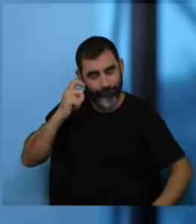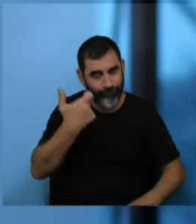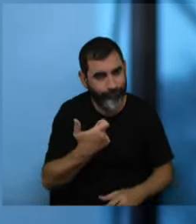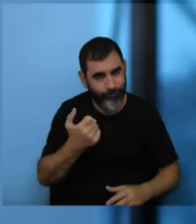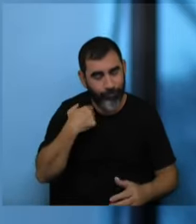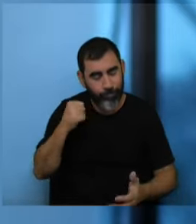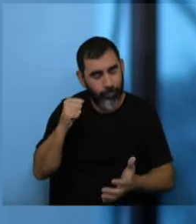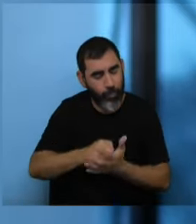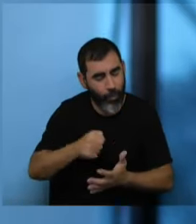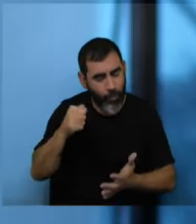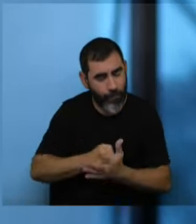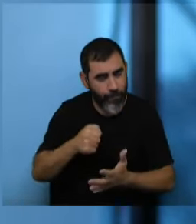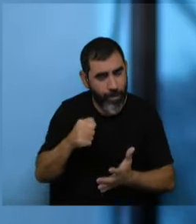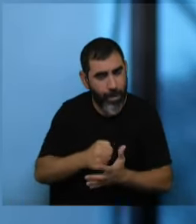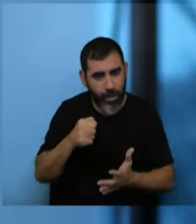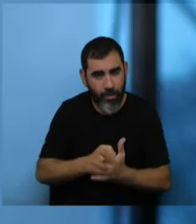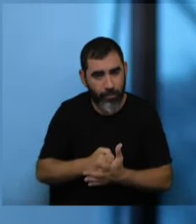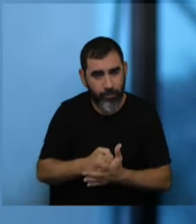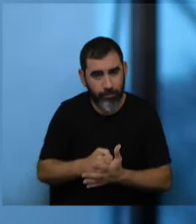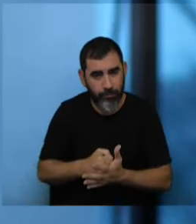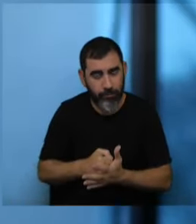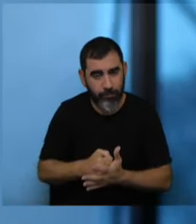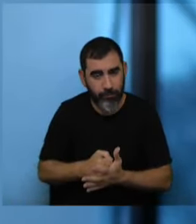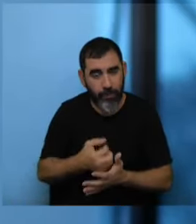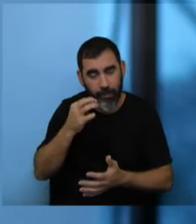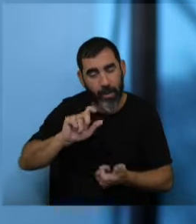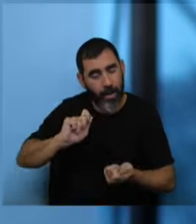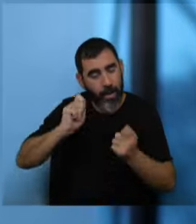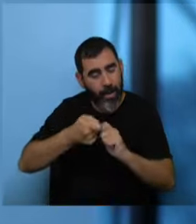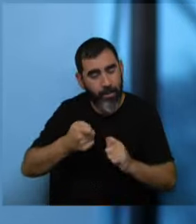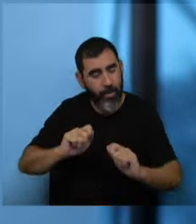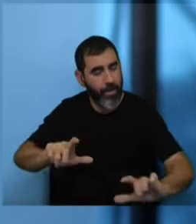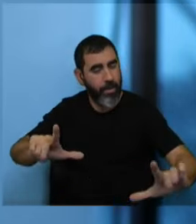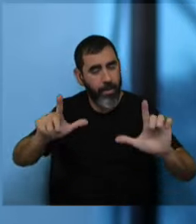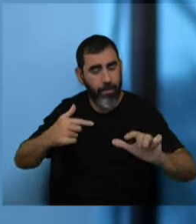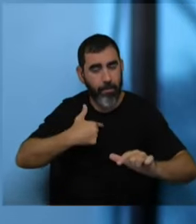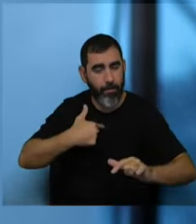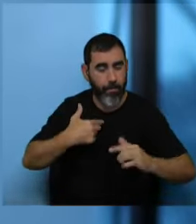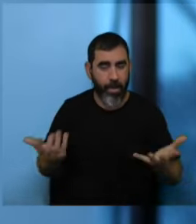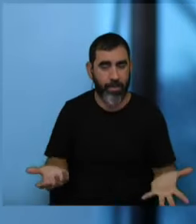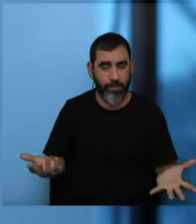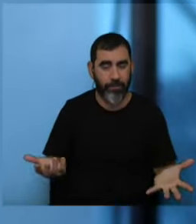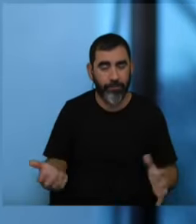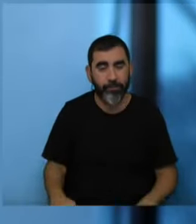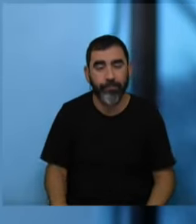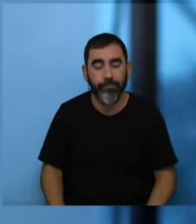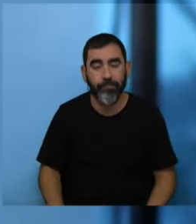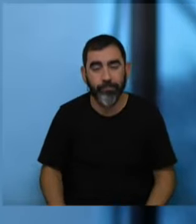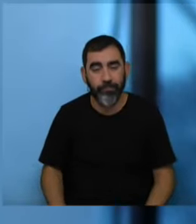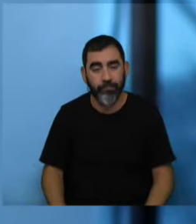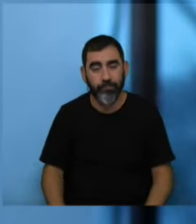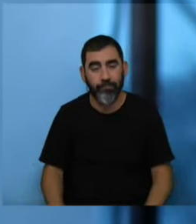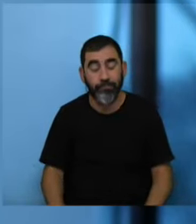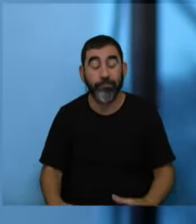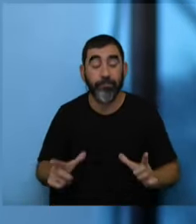fiado terco eh el de querer que sea otra la imagen que que tenga con con con ellos y y bueno